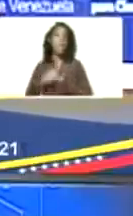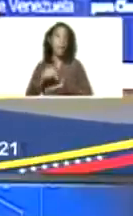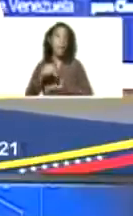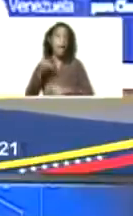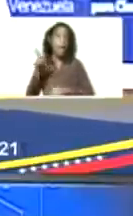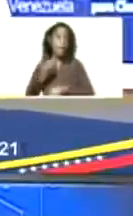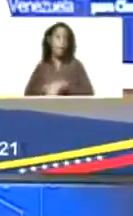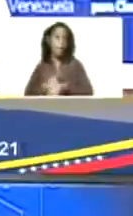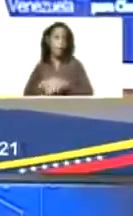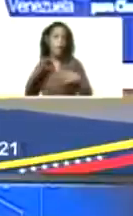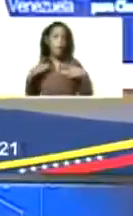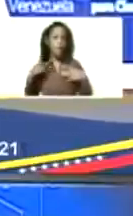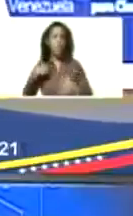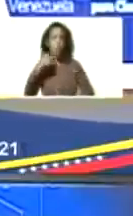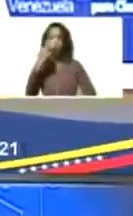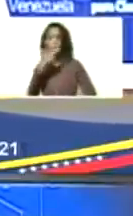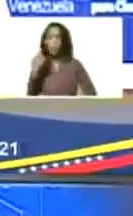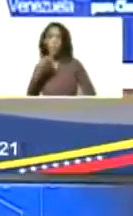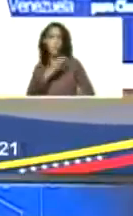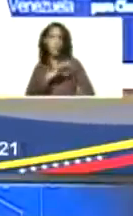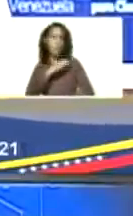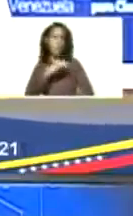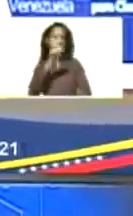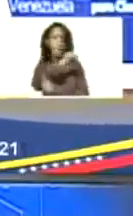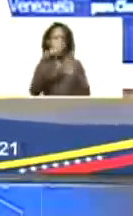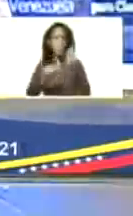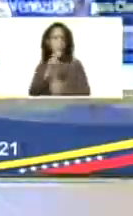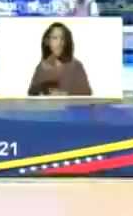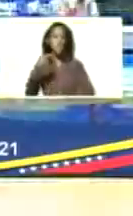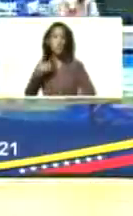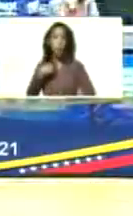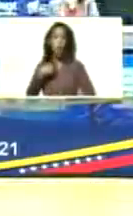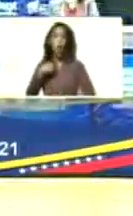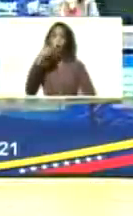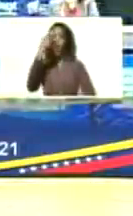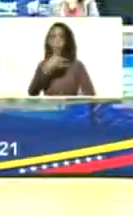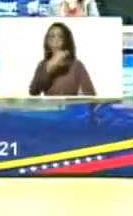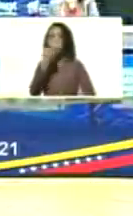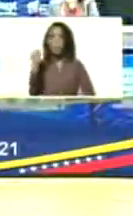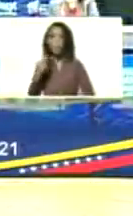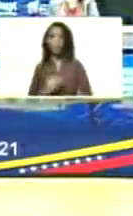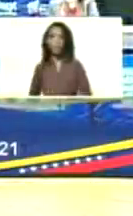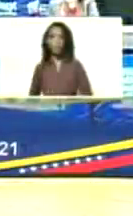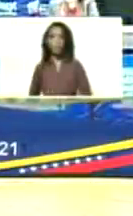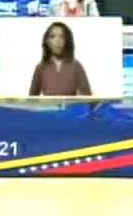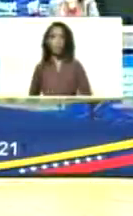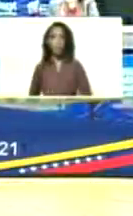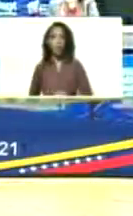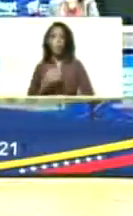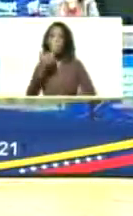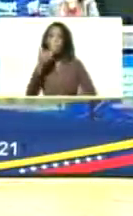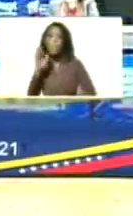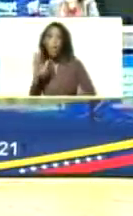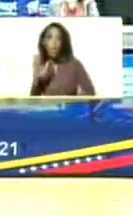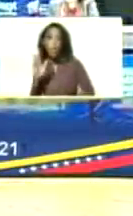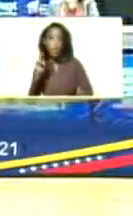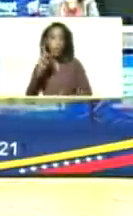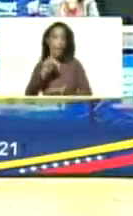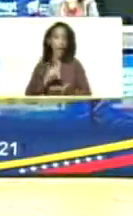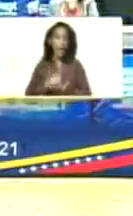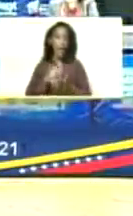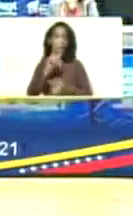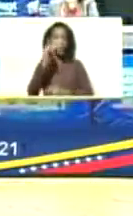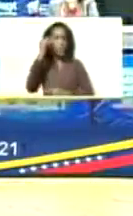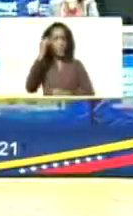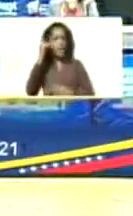vacaciones. Lo prometo, señora vicepresidenta. Se lo comprometo. Muy pronto llegarán unos días